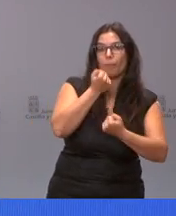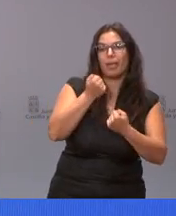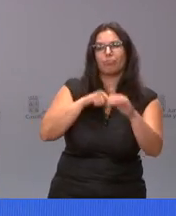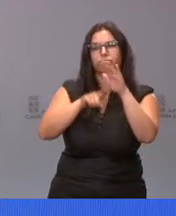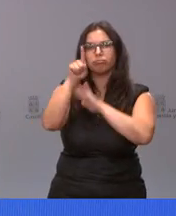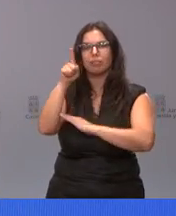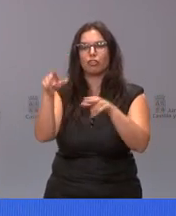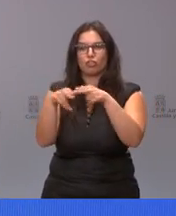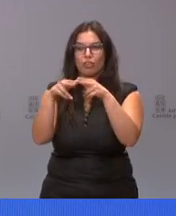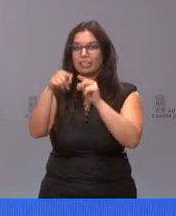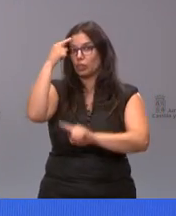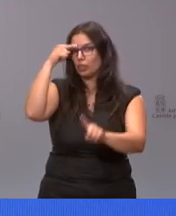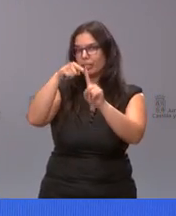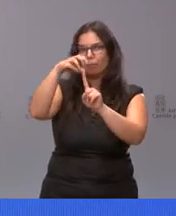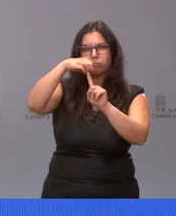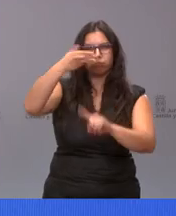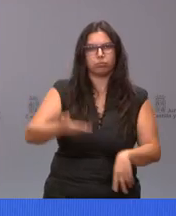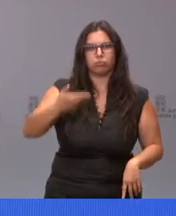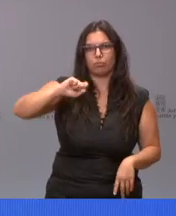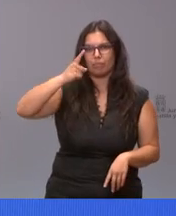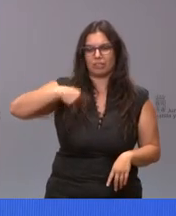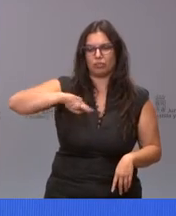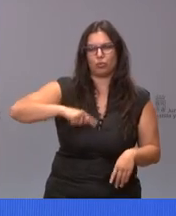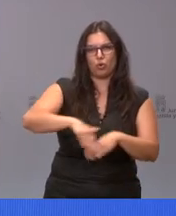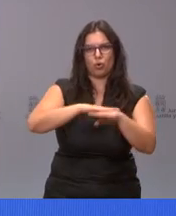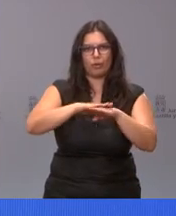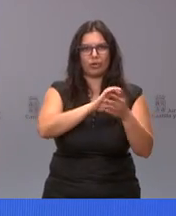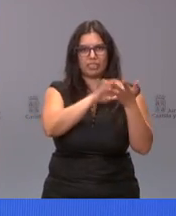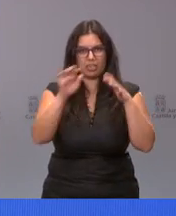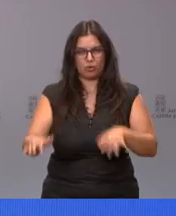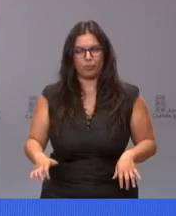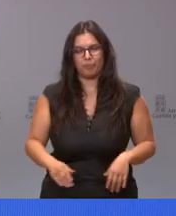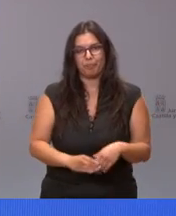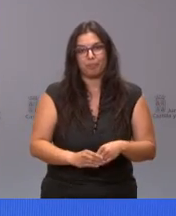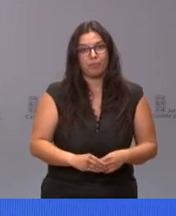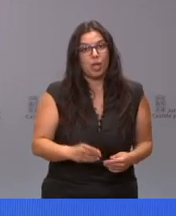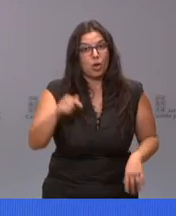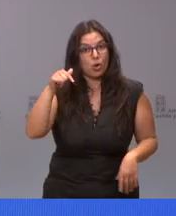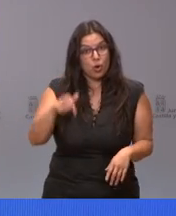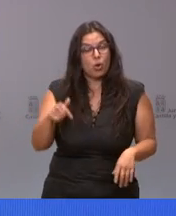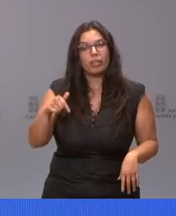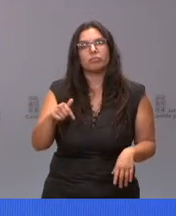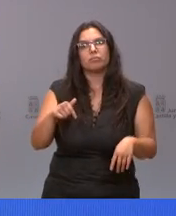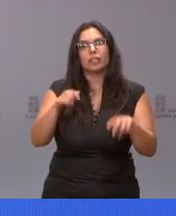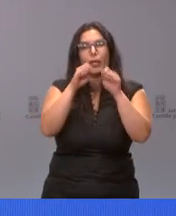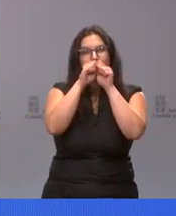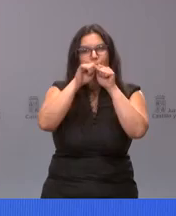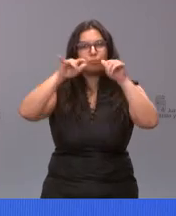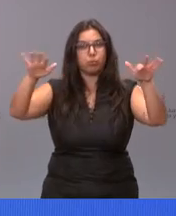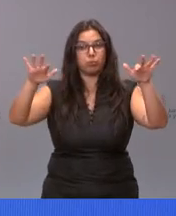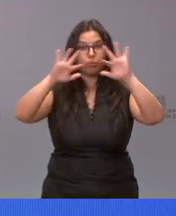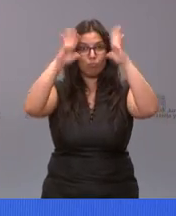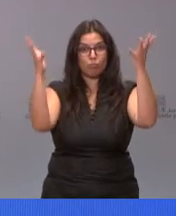objetivo fundamental del Gobierno de Castilla y León. Hoy, la internacionalización de las